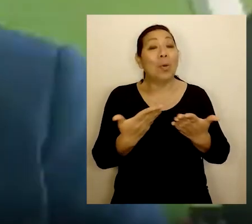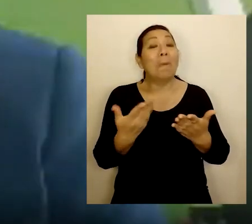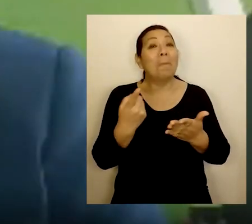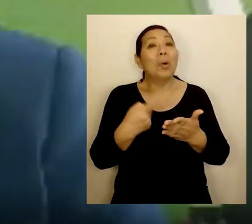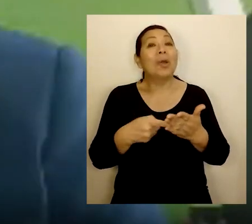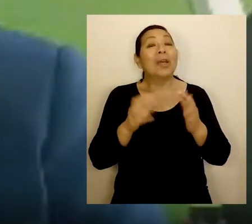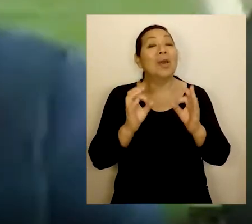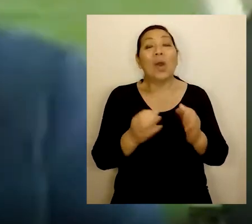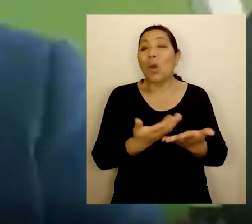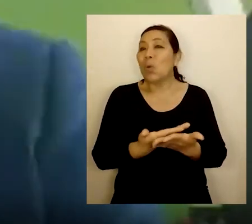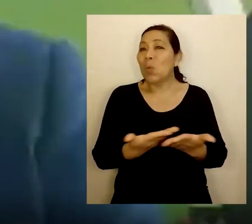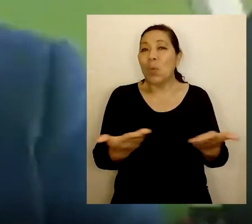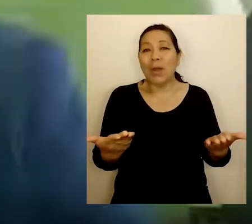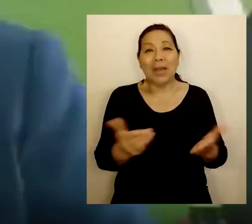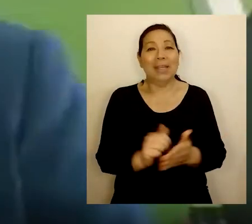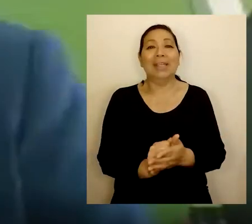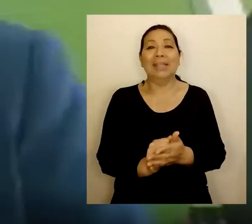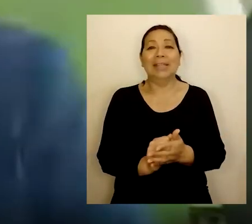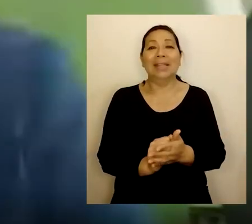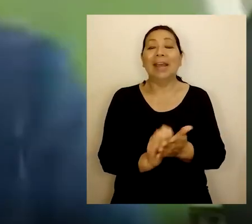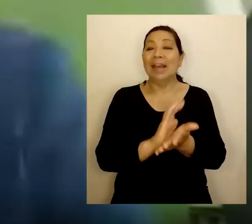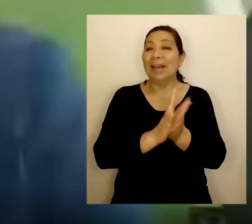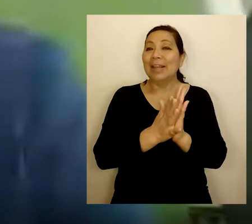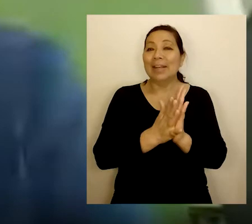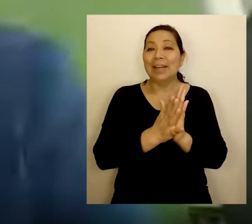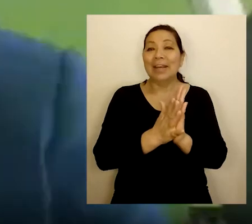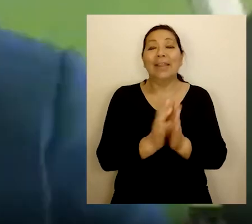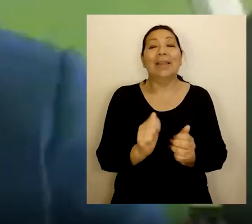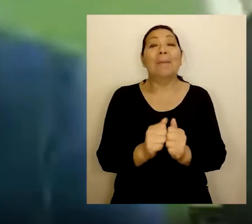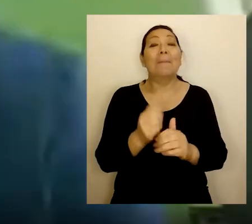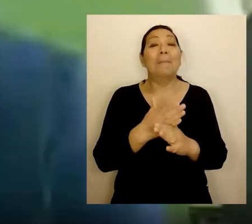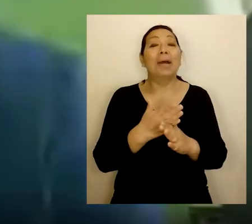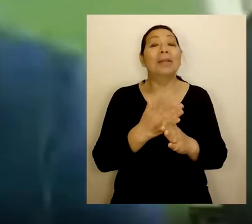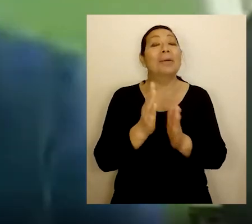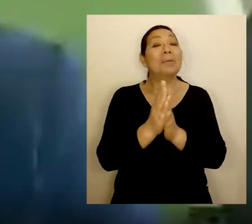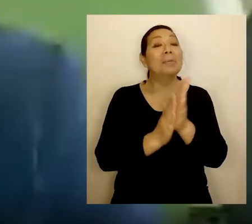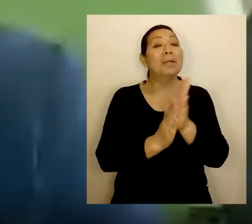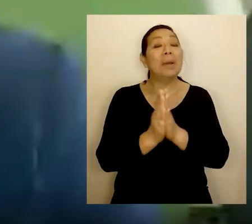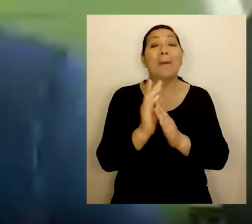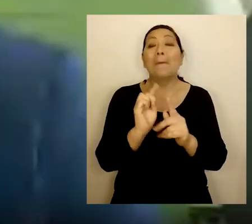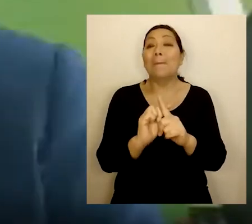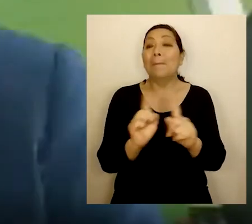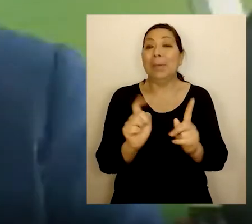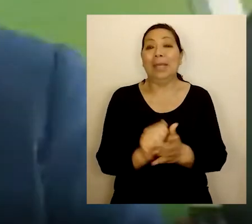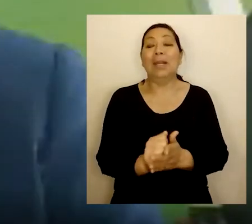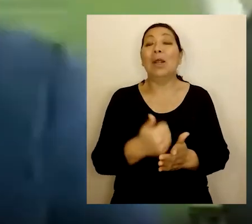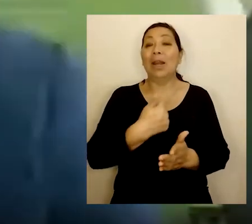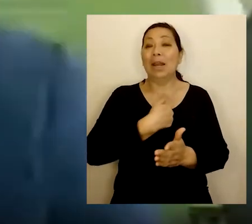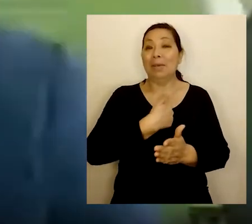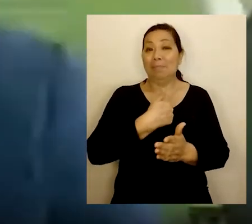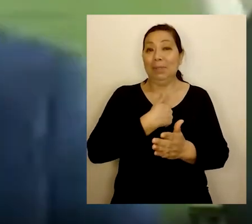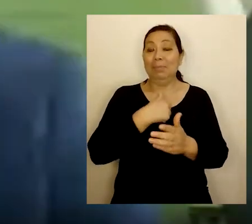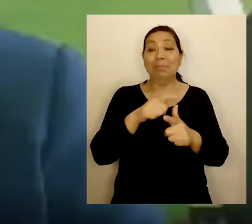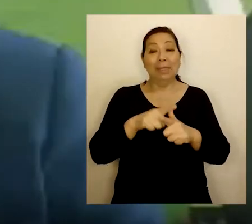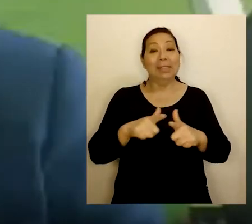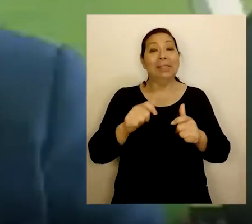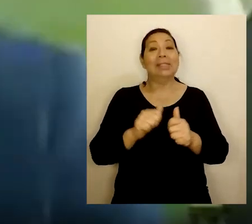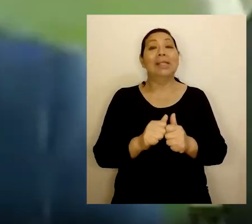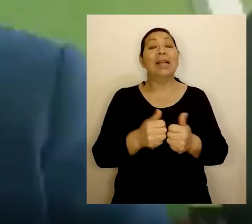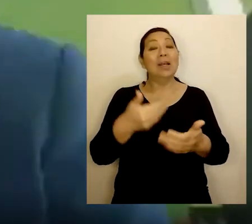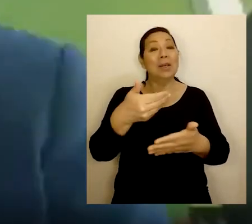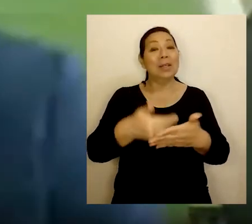porque justamente no habían antecedentes penales o policiales de parte del beneficiario. Sin embargo, la misma sala, con el